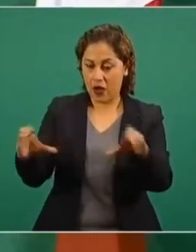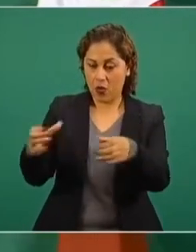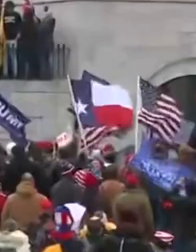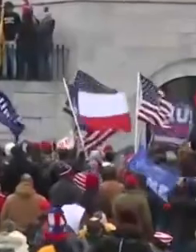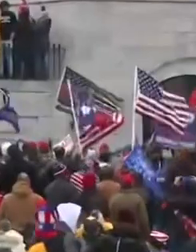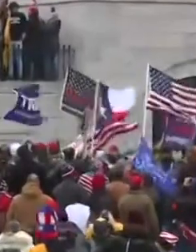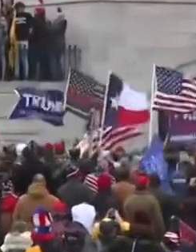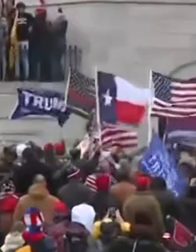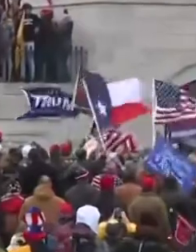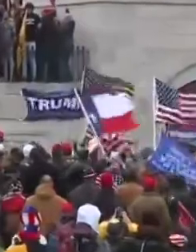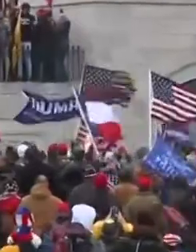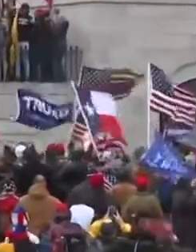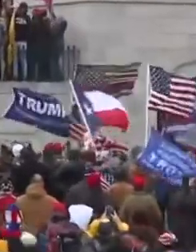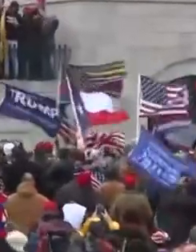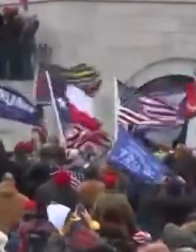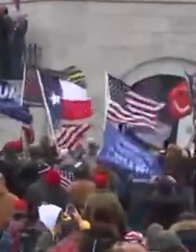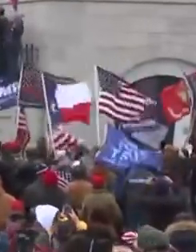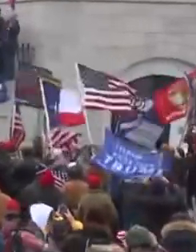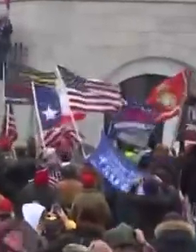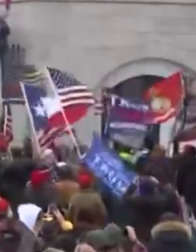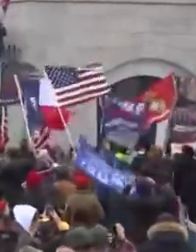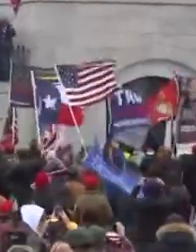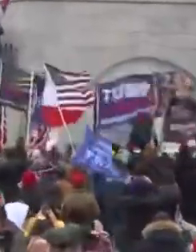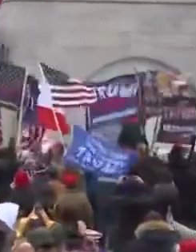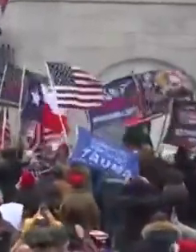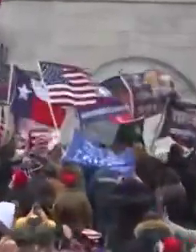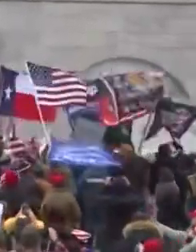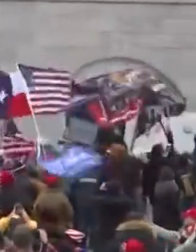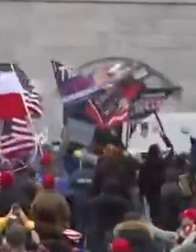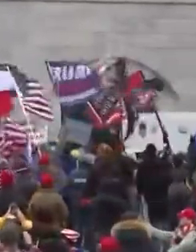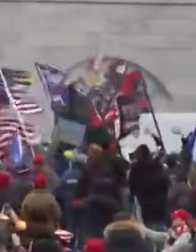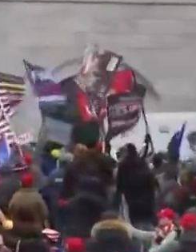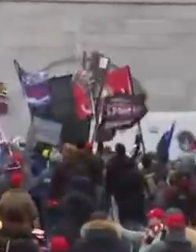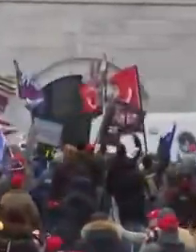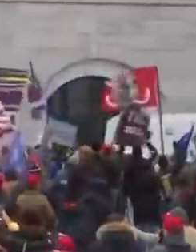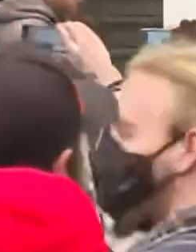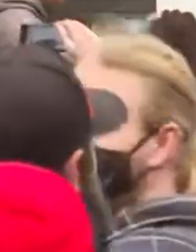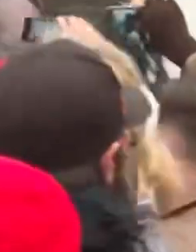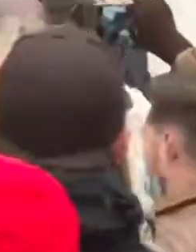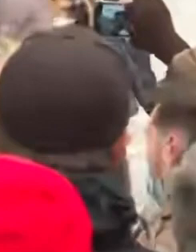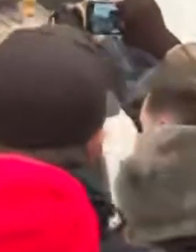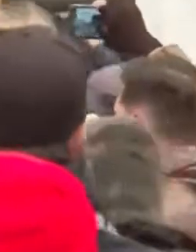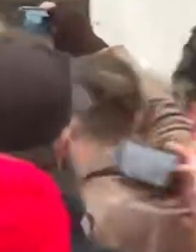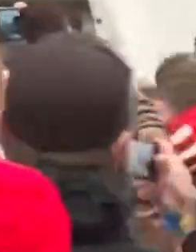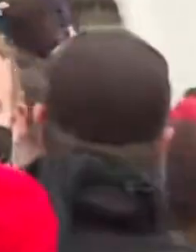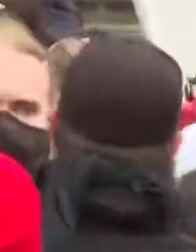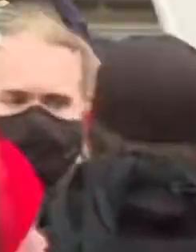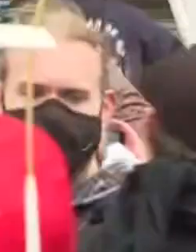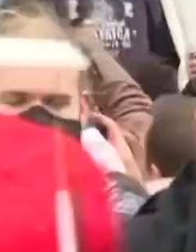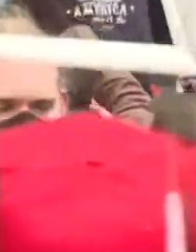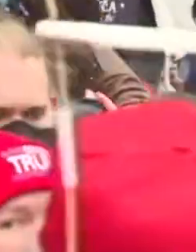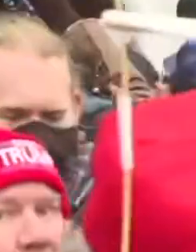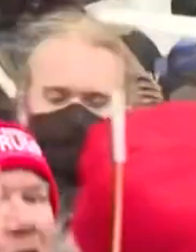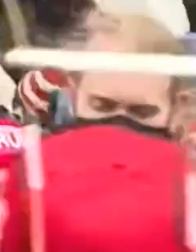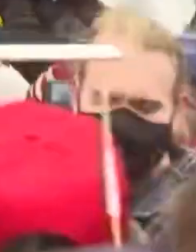bloqueo alegando que Trump usó su página para incitar una insurrección violenta contra un gobierno elegido democráticamente, luego de que el